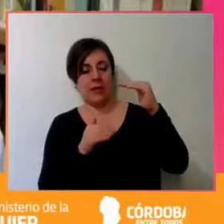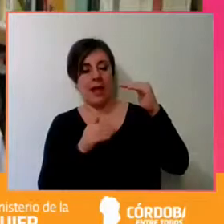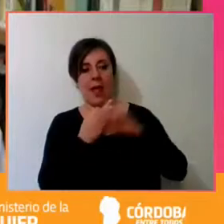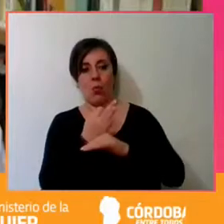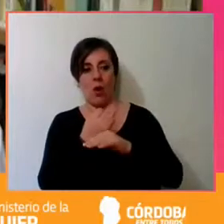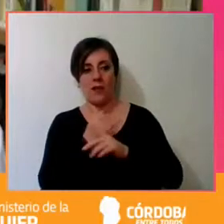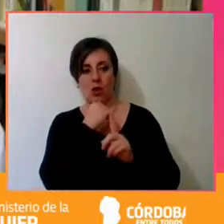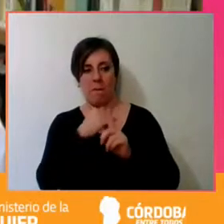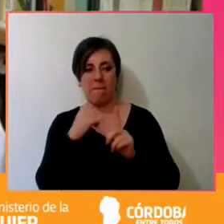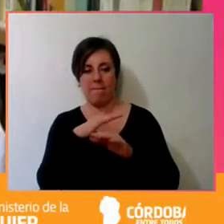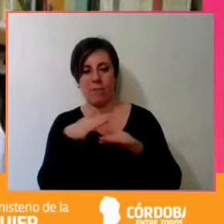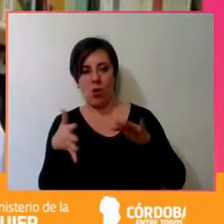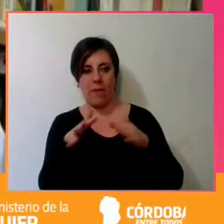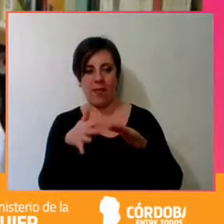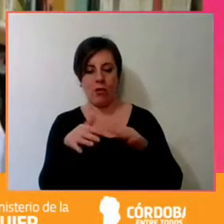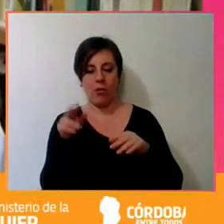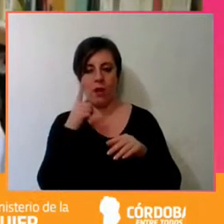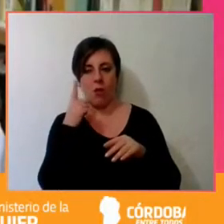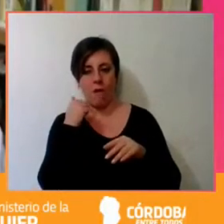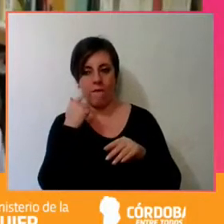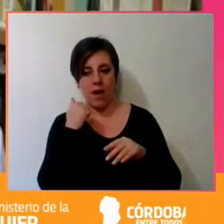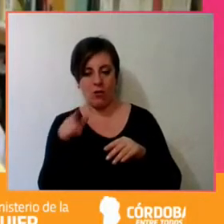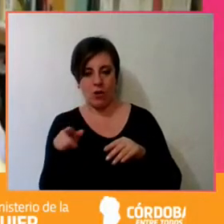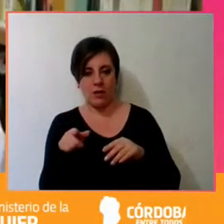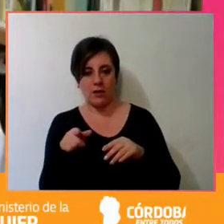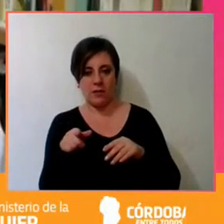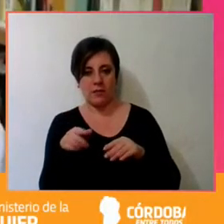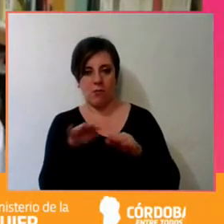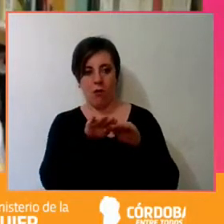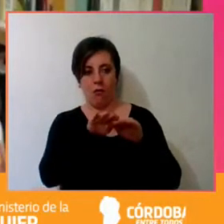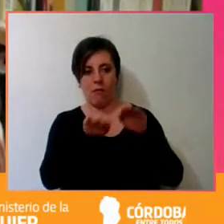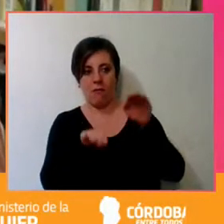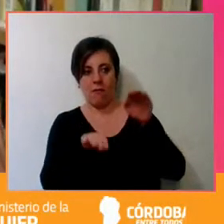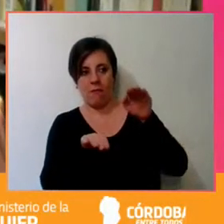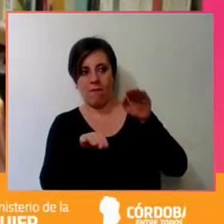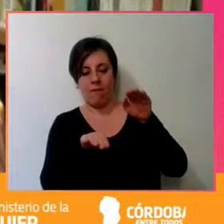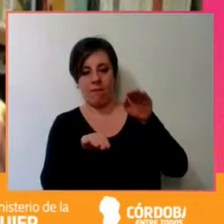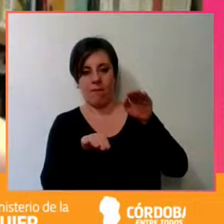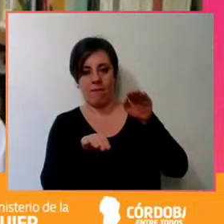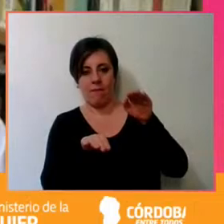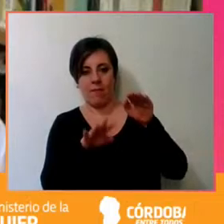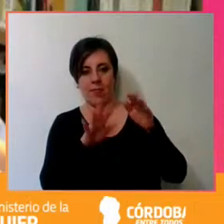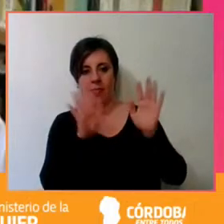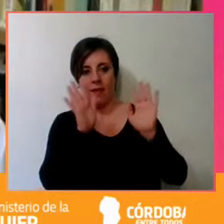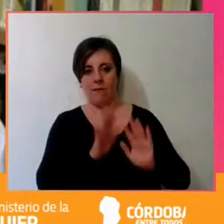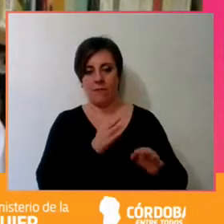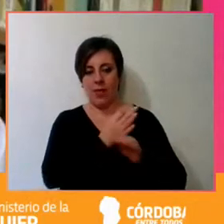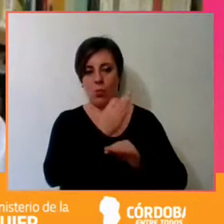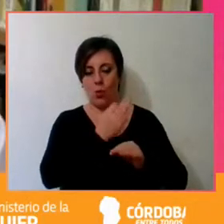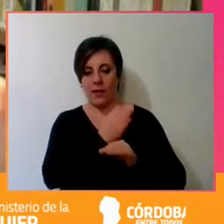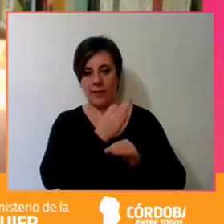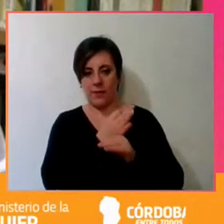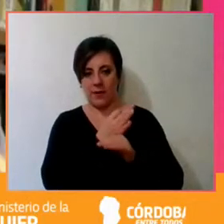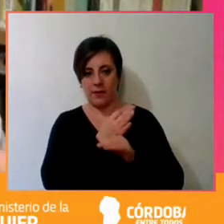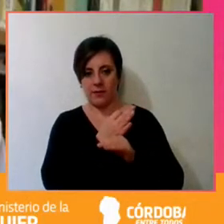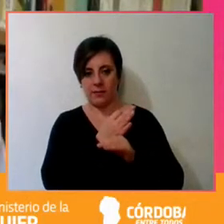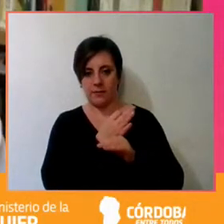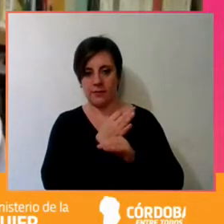promedio de los varones, es decir, hay una brecha de formación educativa en